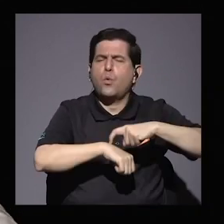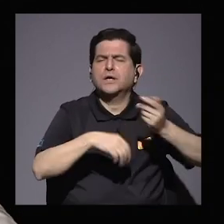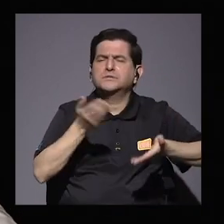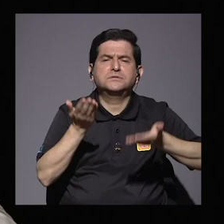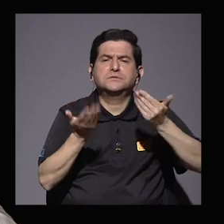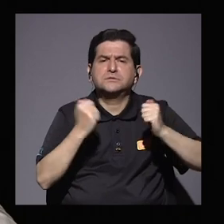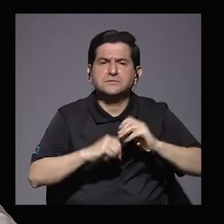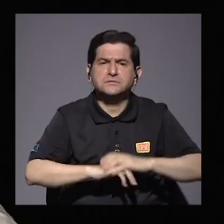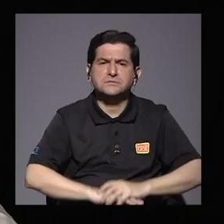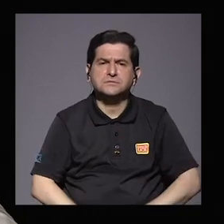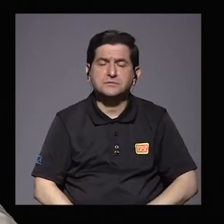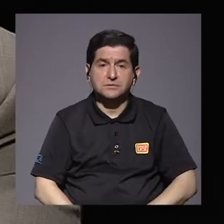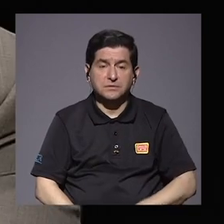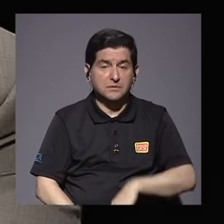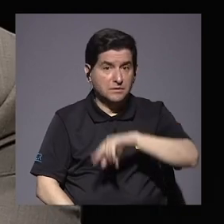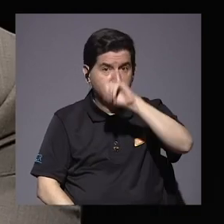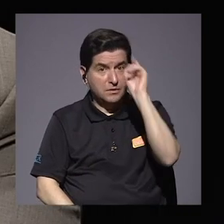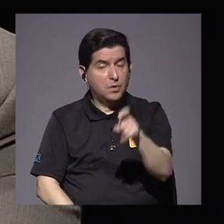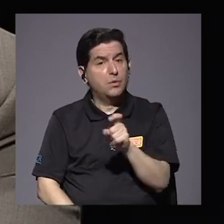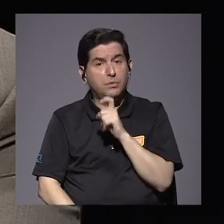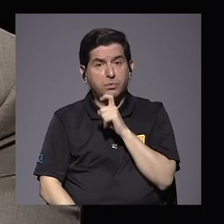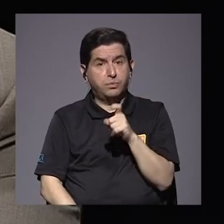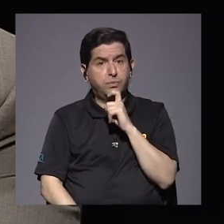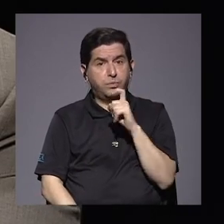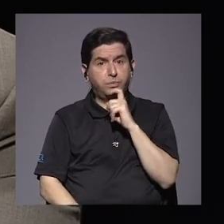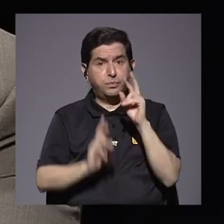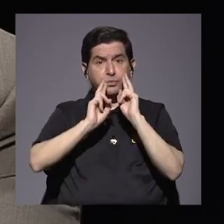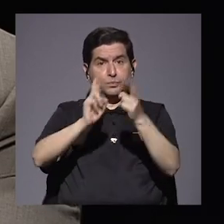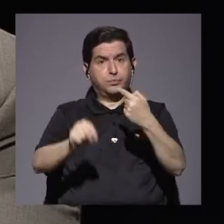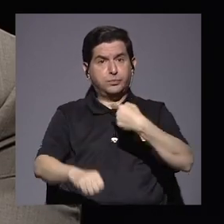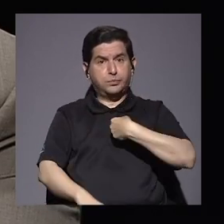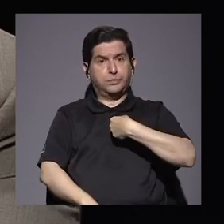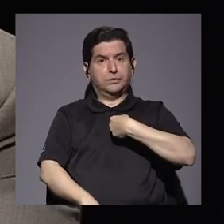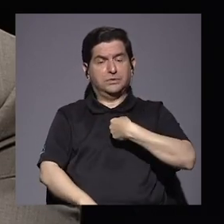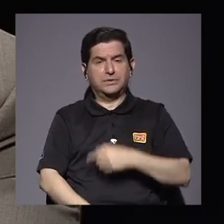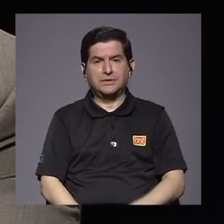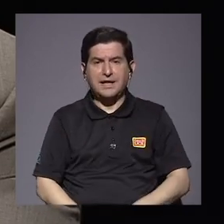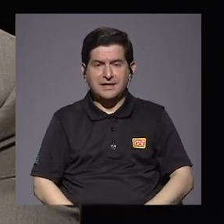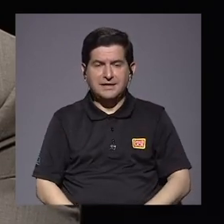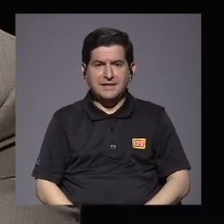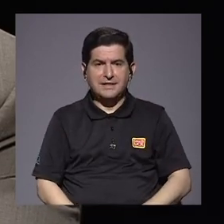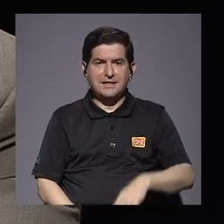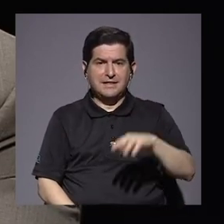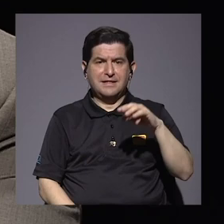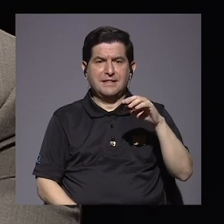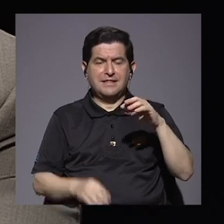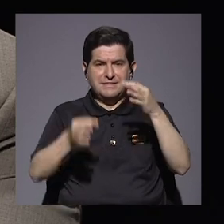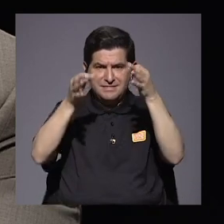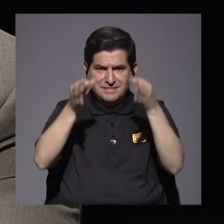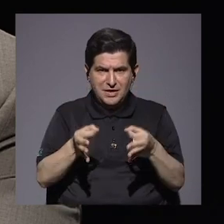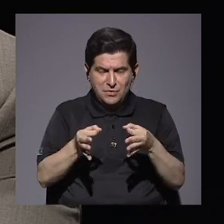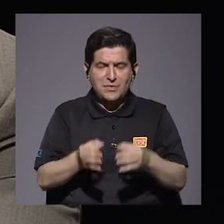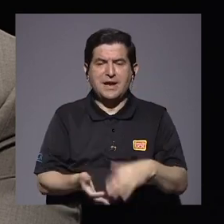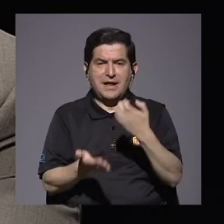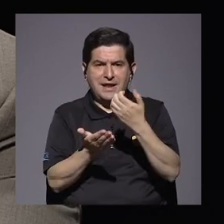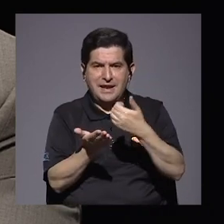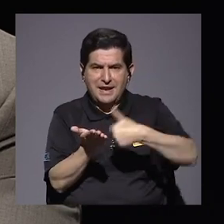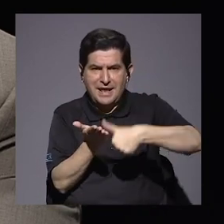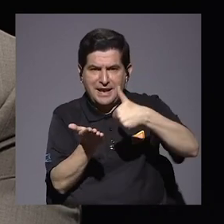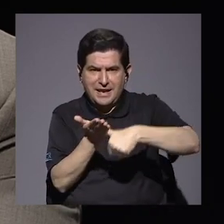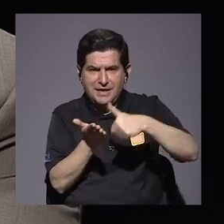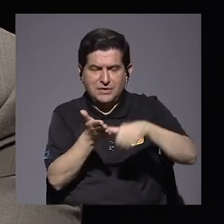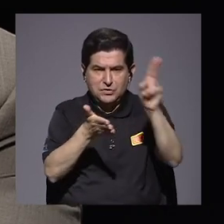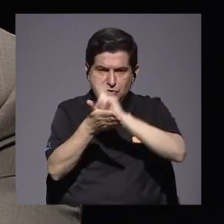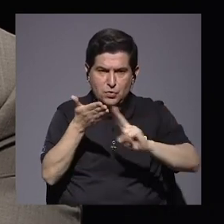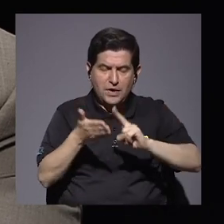estar pactado? Esa es una pregunta muy difícil de responder de mi parte. Realmente el Tribunal Electoral Universitario es quien lleva la batuta en